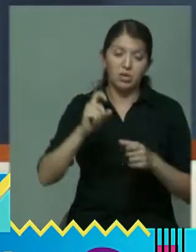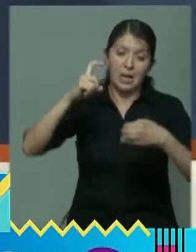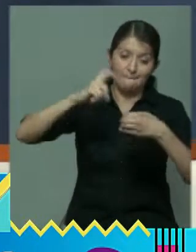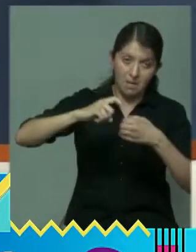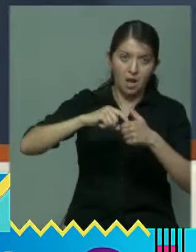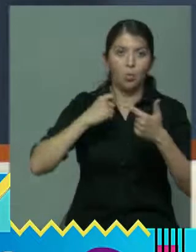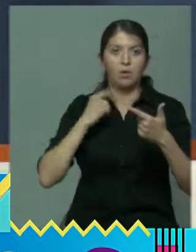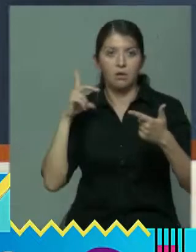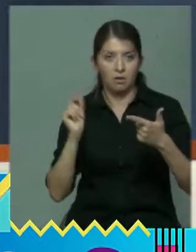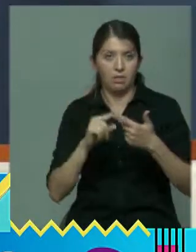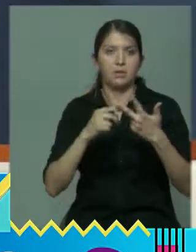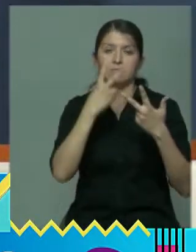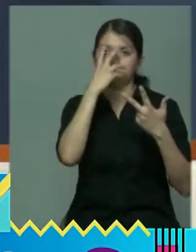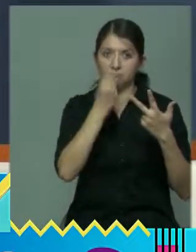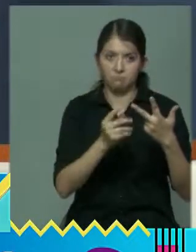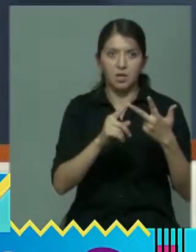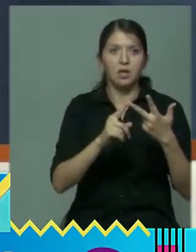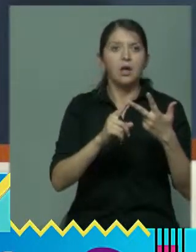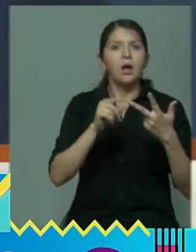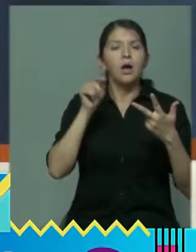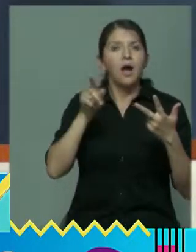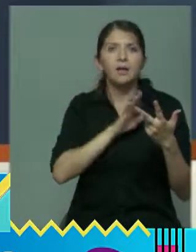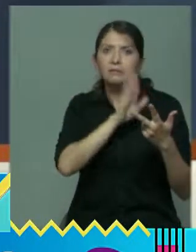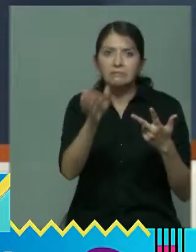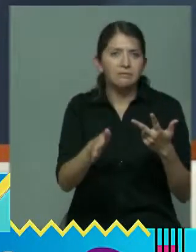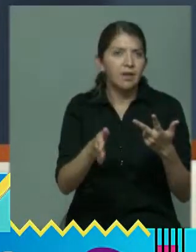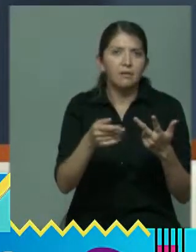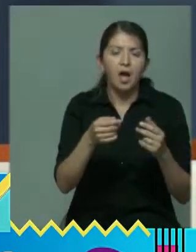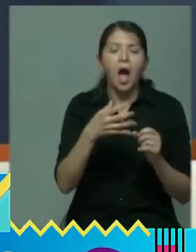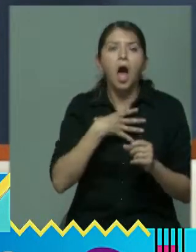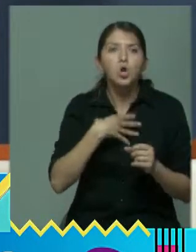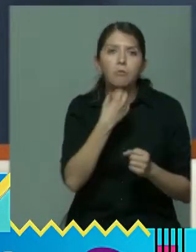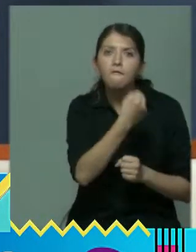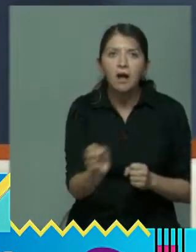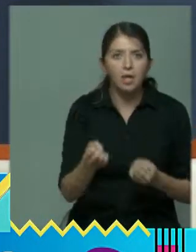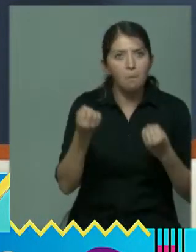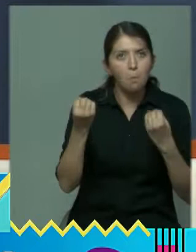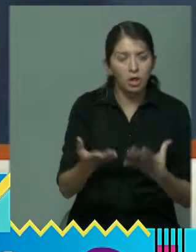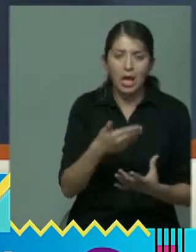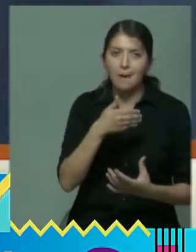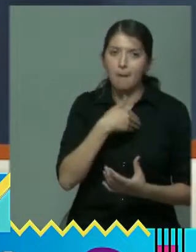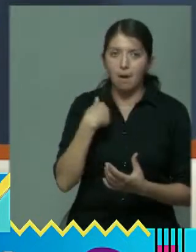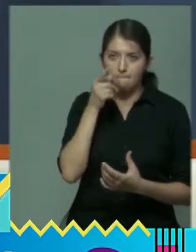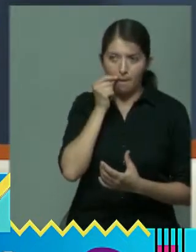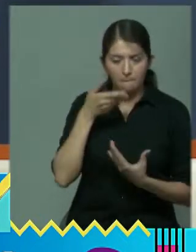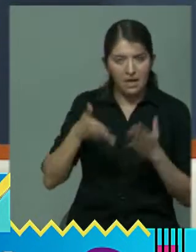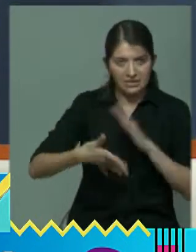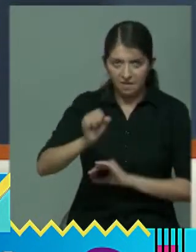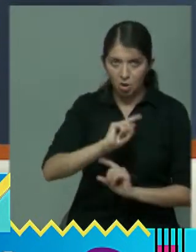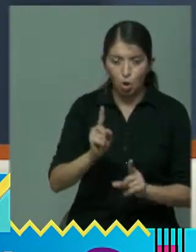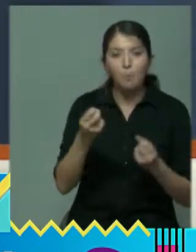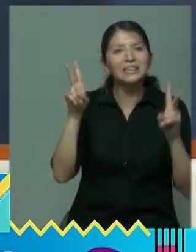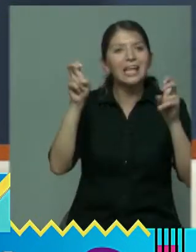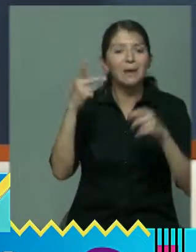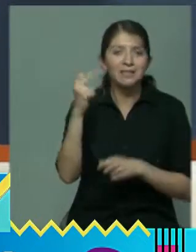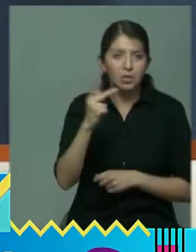es un derecho humano del niño, de la niña y del adolescente. Sí, no es más allá de que es una responsabilidad de los docentes, de los padres, de las madres, en